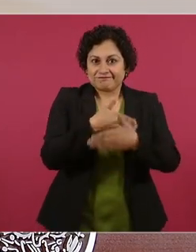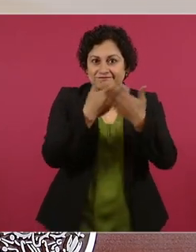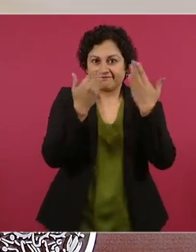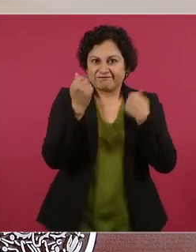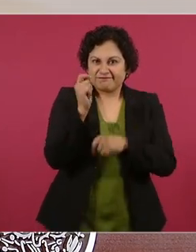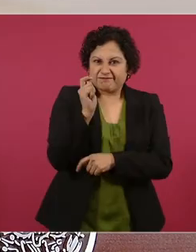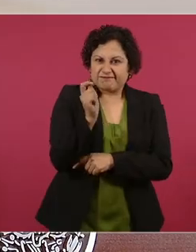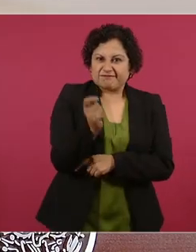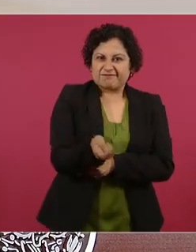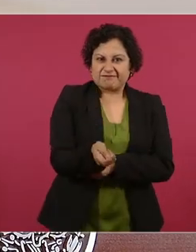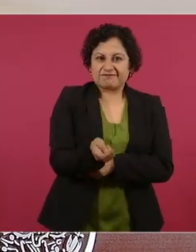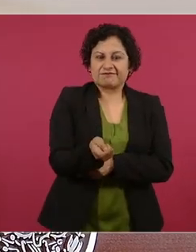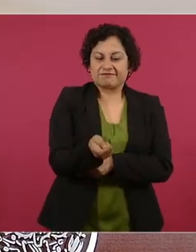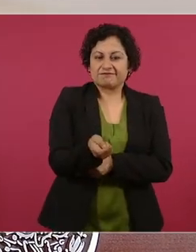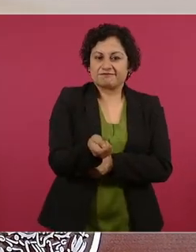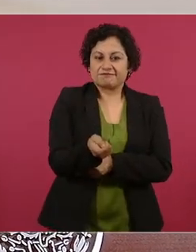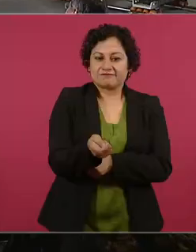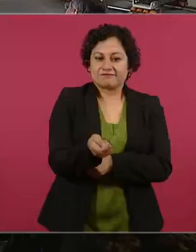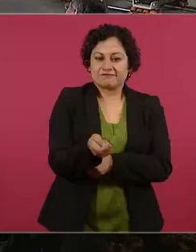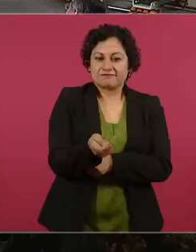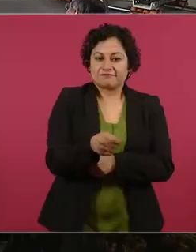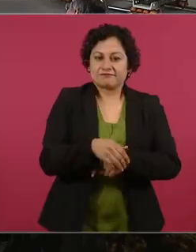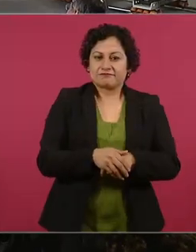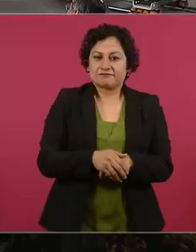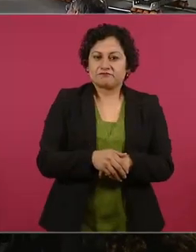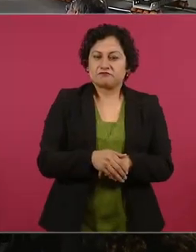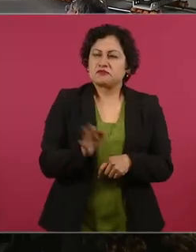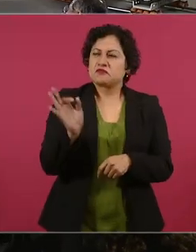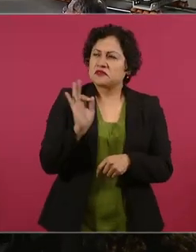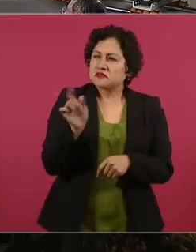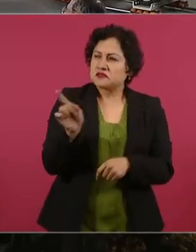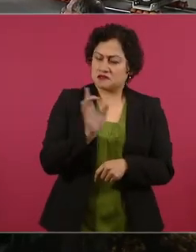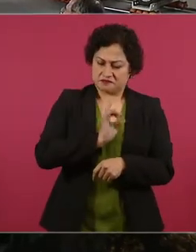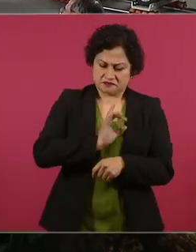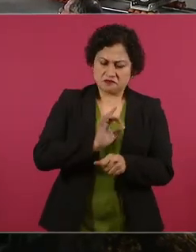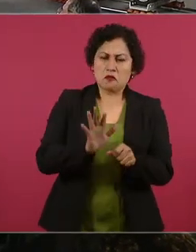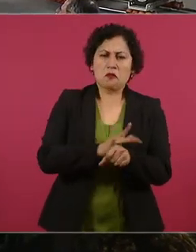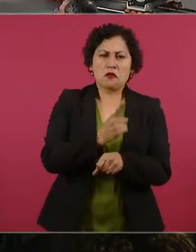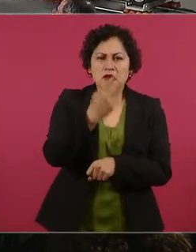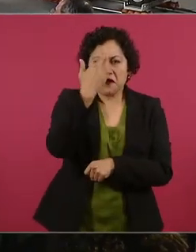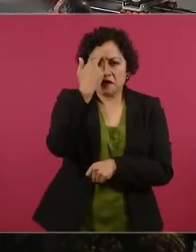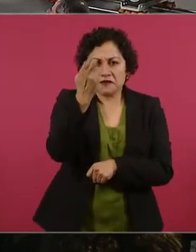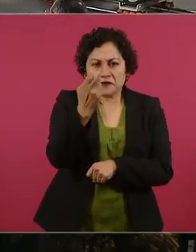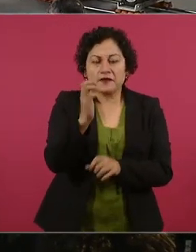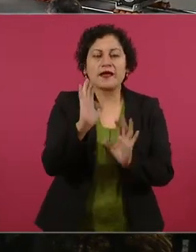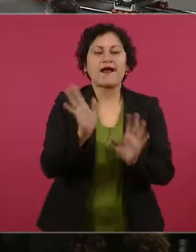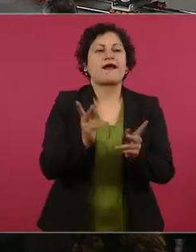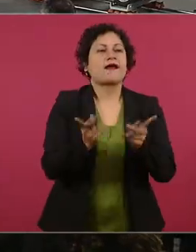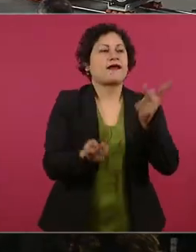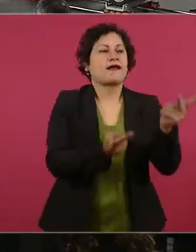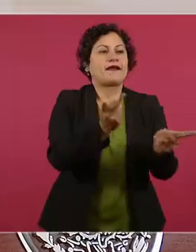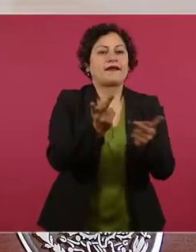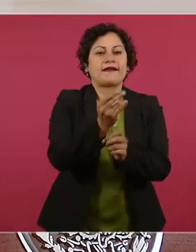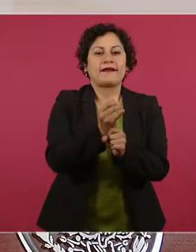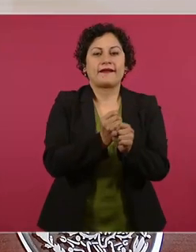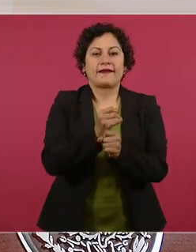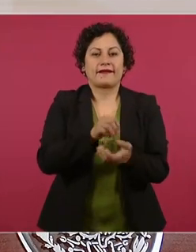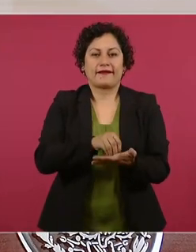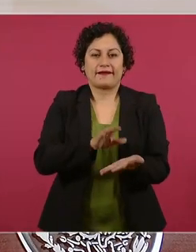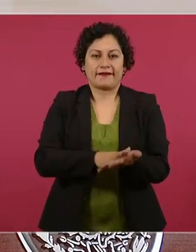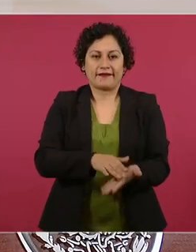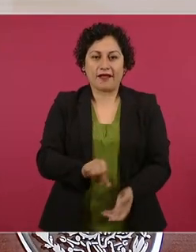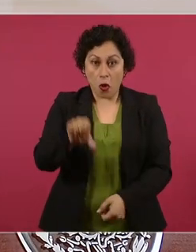Es la encuesta. Ya salió hoy. ¿Qué? La encuesta. ¿De Morning? Sí.